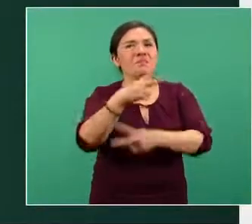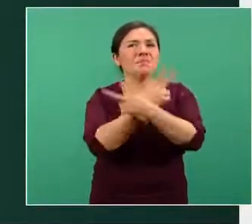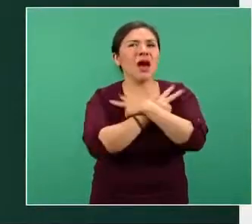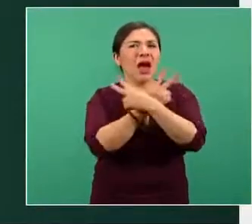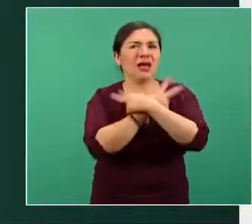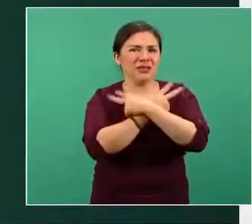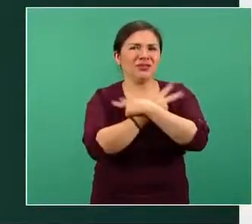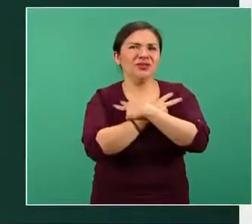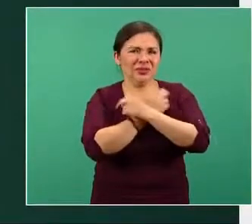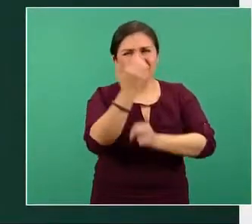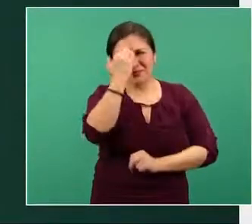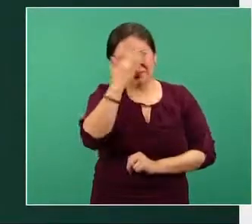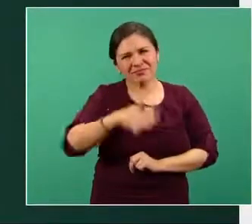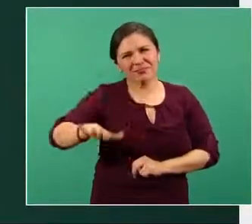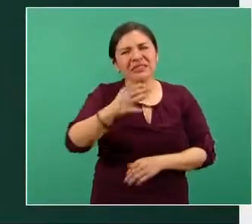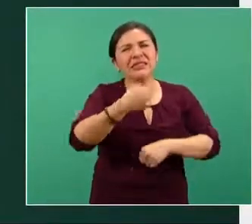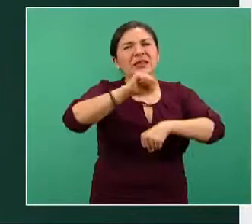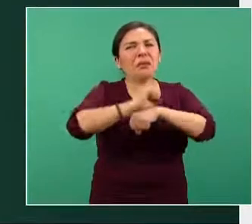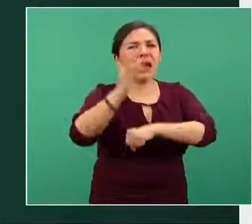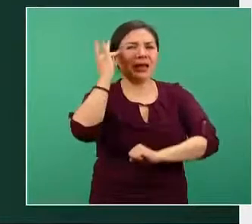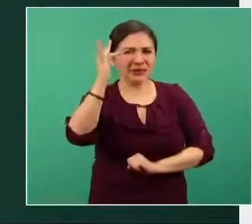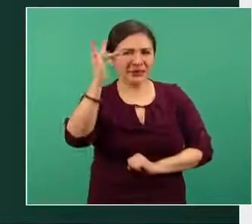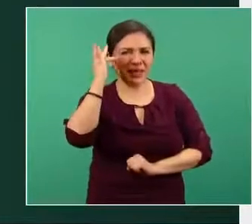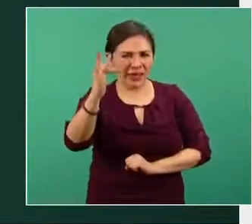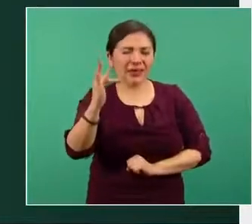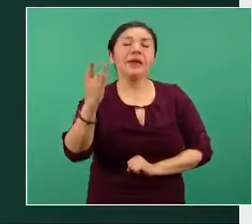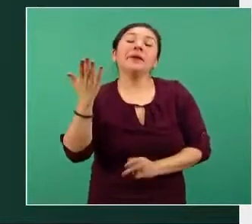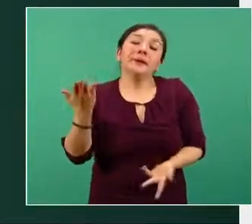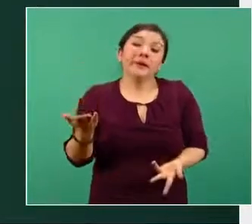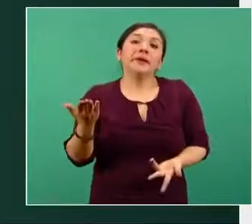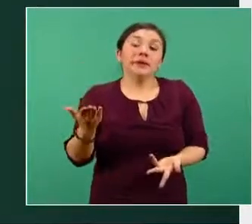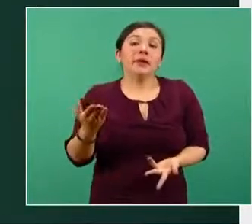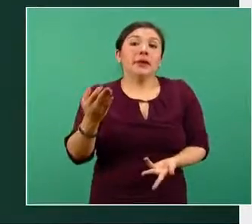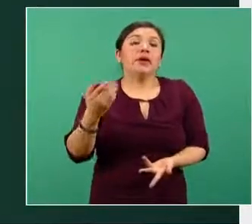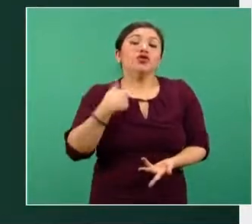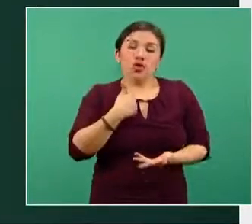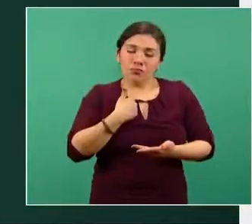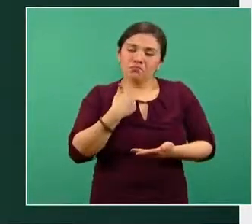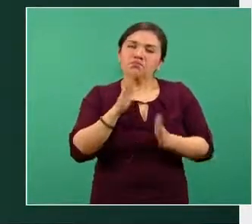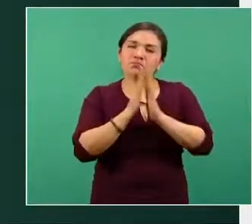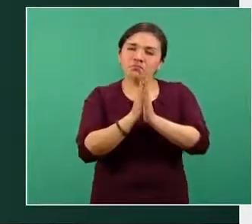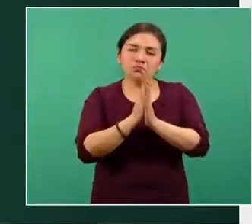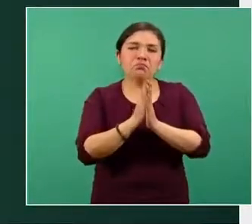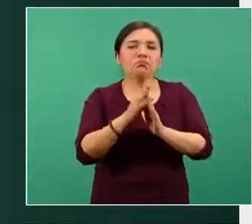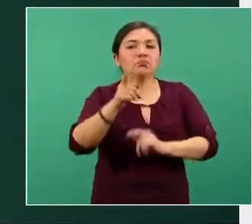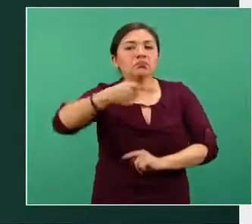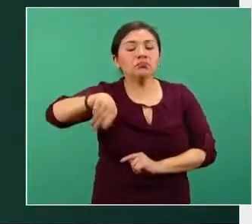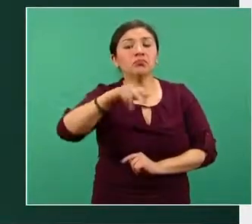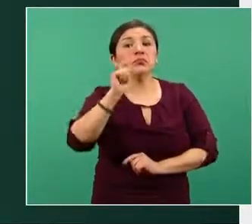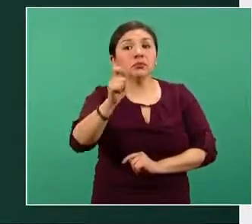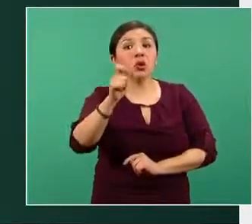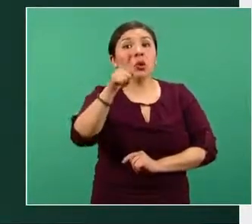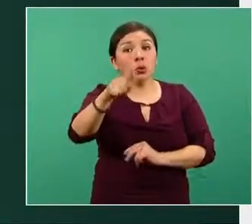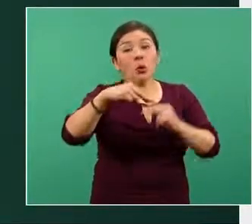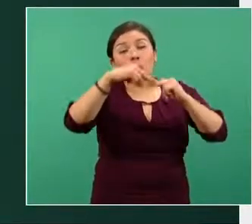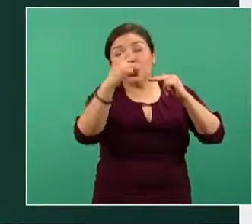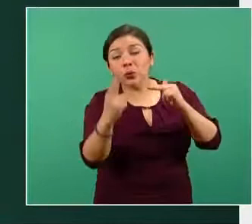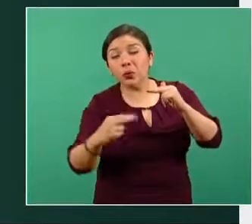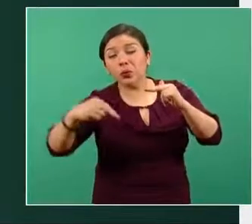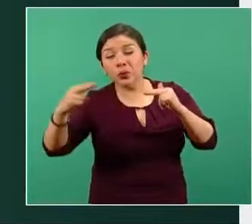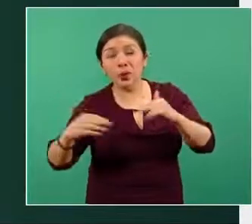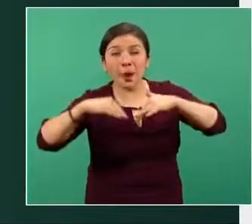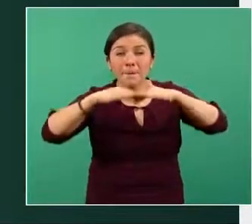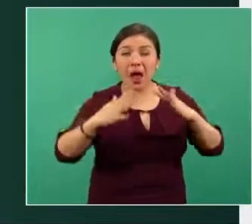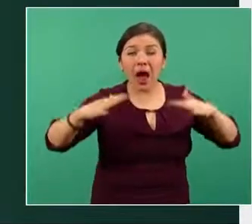vacaciones conocidas de Semana Santa. Nuestro pedido para hoy es que sumergirte en las olas no provoque